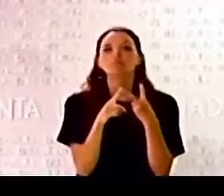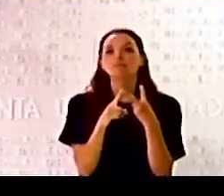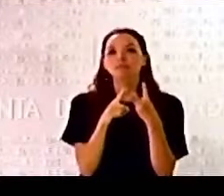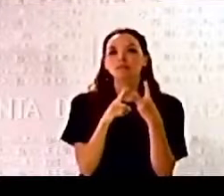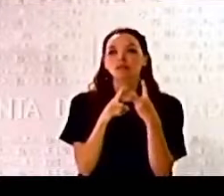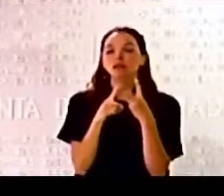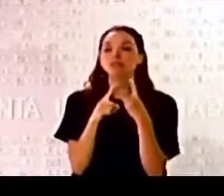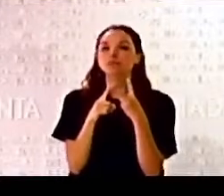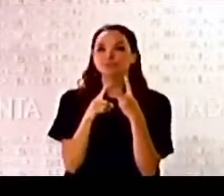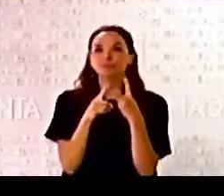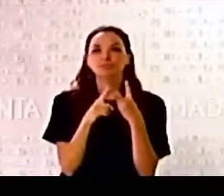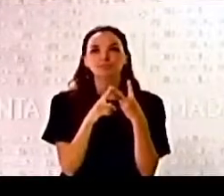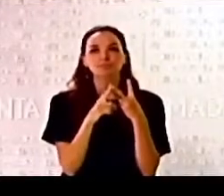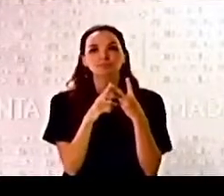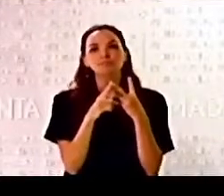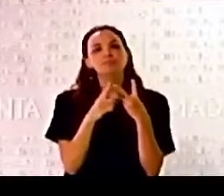una